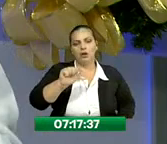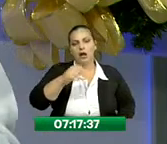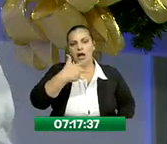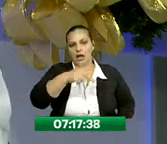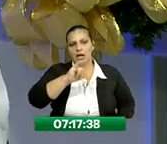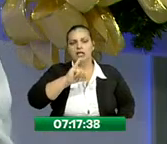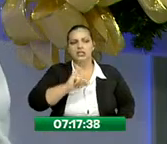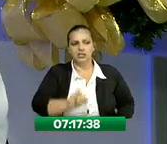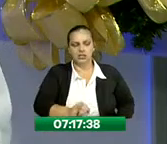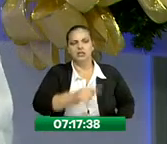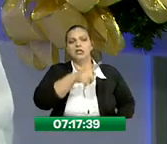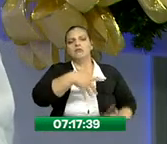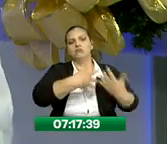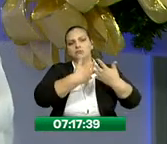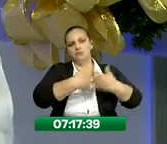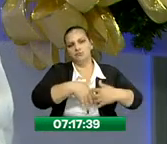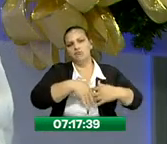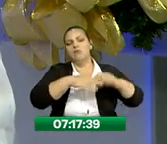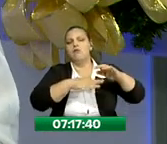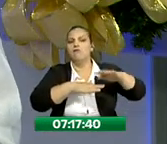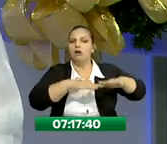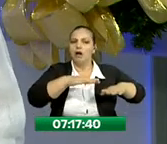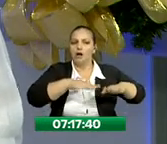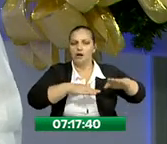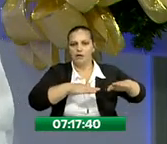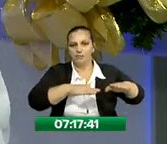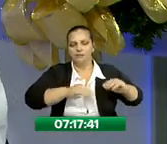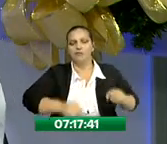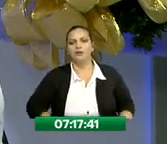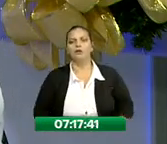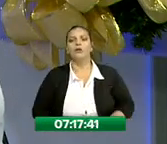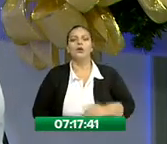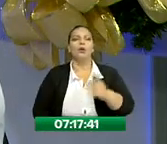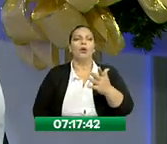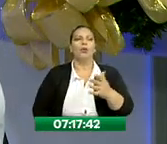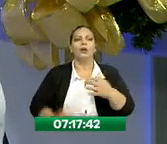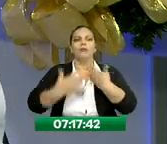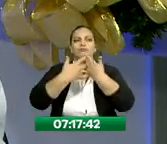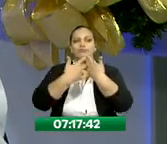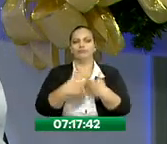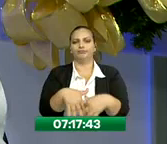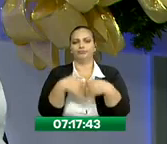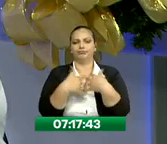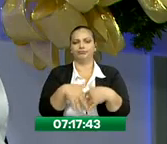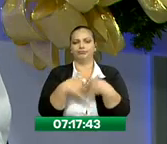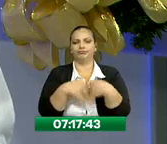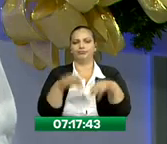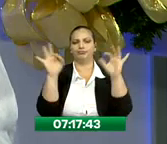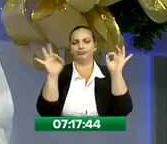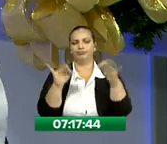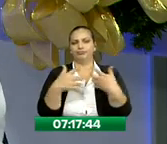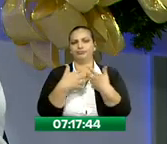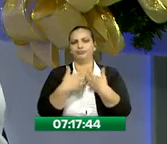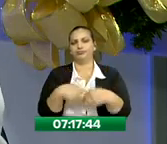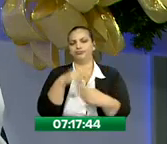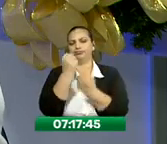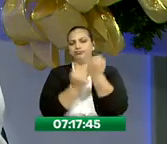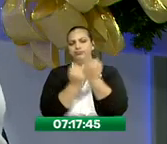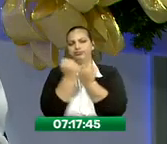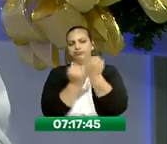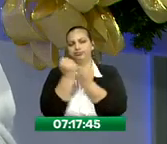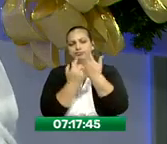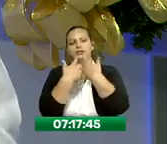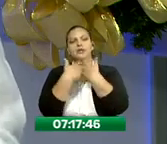que es la más grande, ustedes saben los problemas que hubo en la construcción. Se determinaron fallas técnicas,